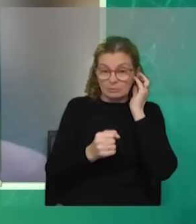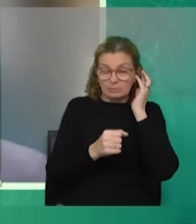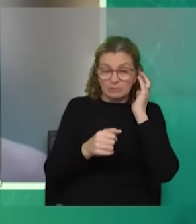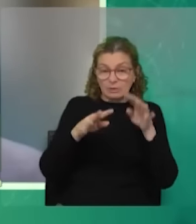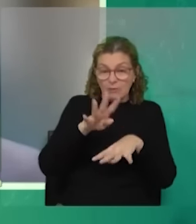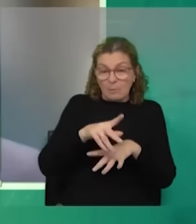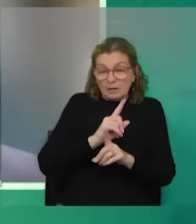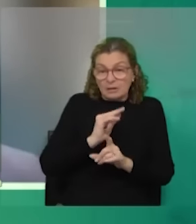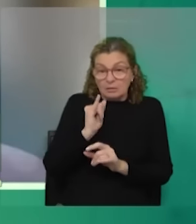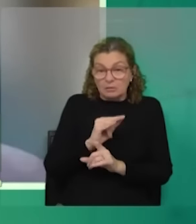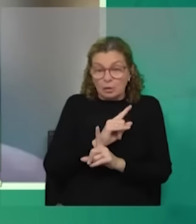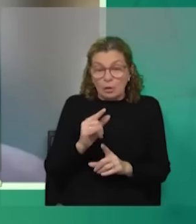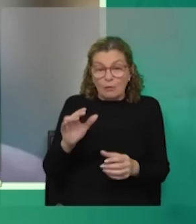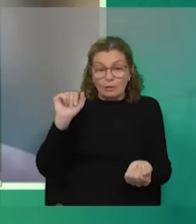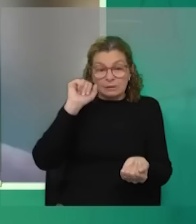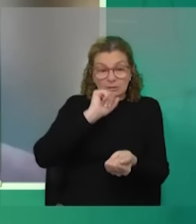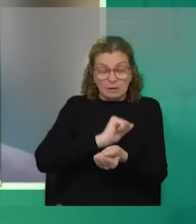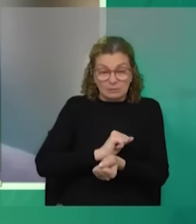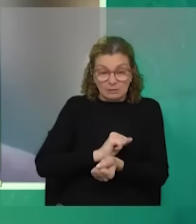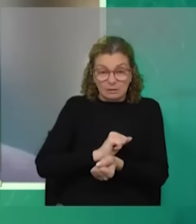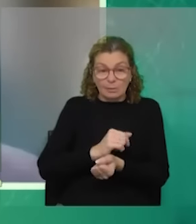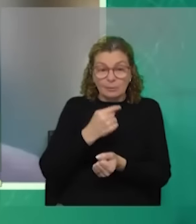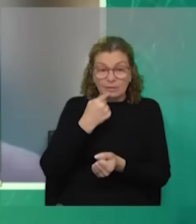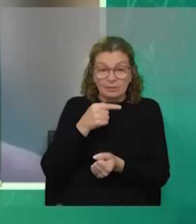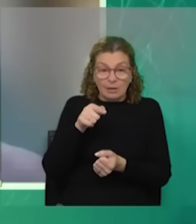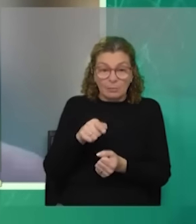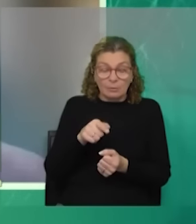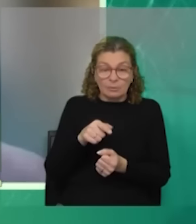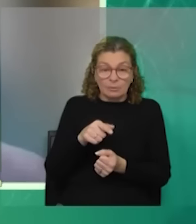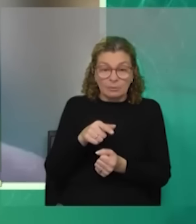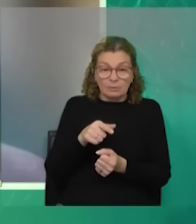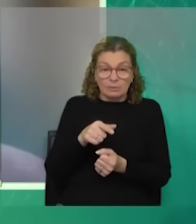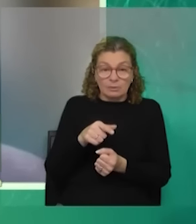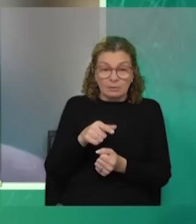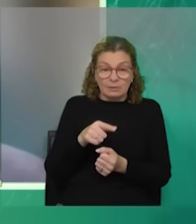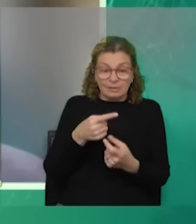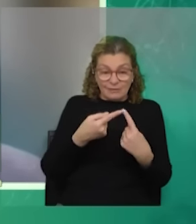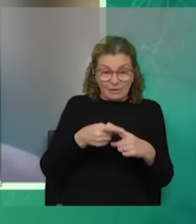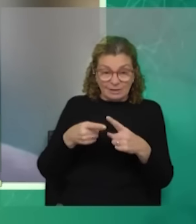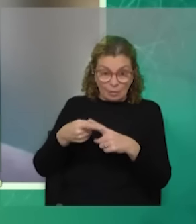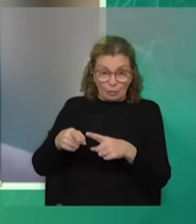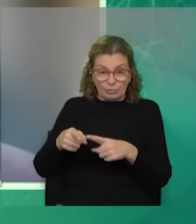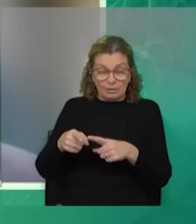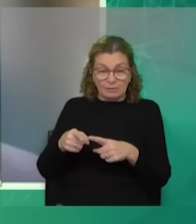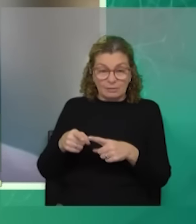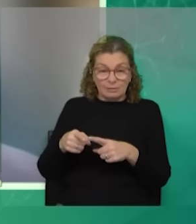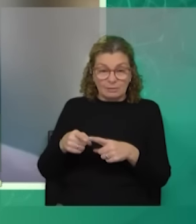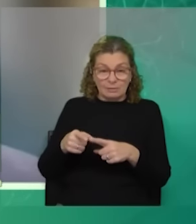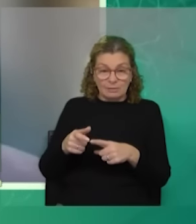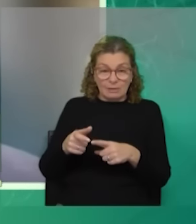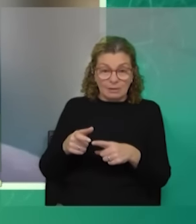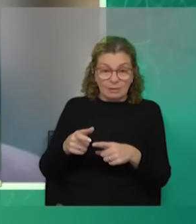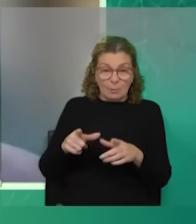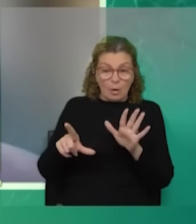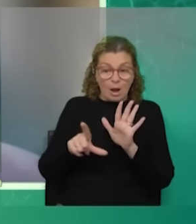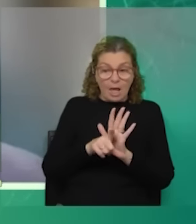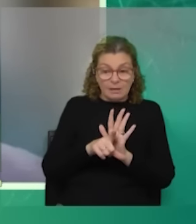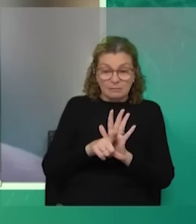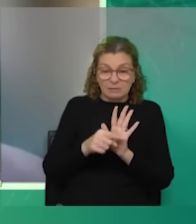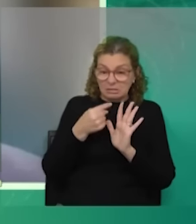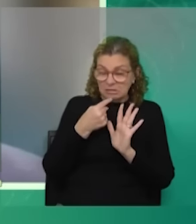marcha y que fue detenida como bien decías vos con eh una serie de de figuras legales